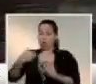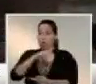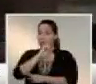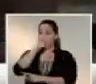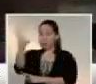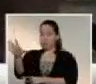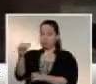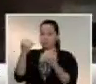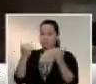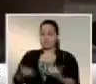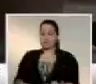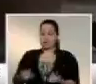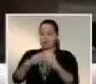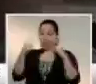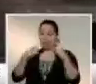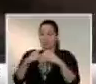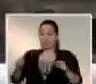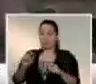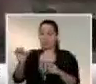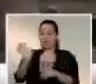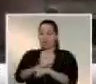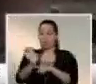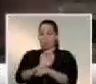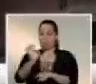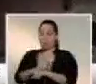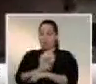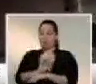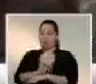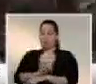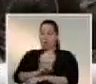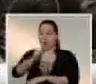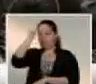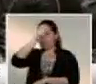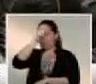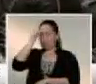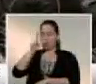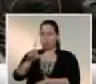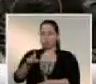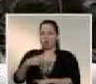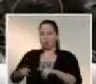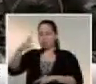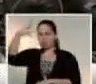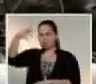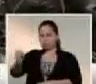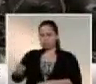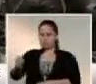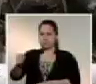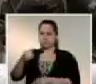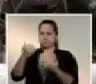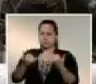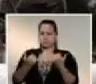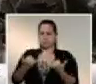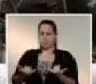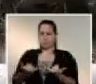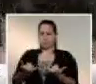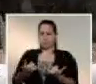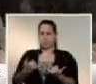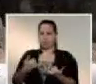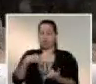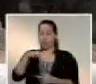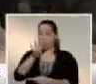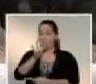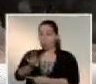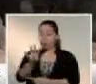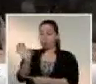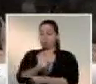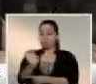trasladados en diferentes ambulancias al Domingo Luciana, igualmente al Perdedón de Petare. En el sitio utilizamos 4